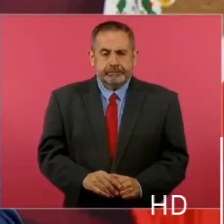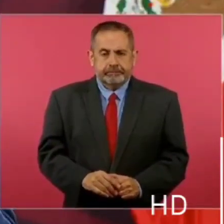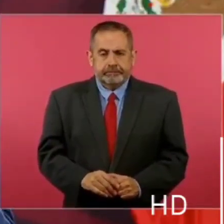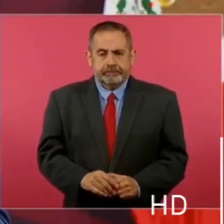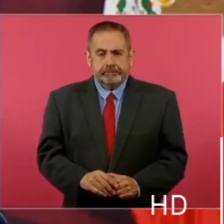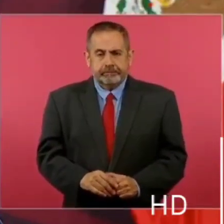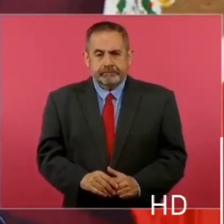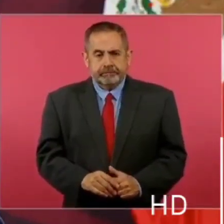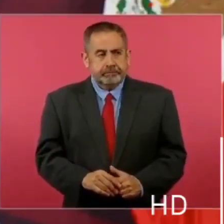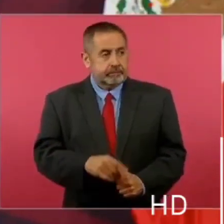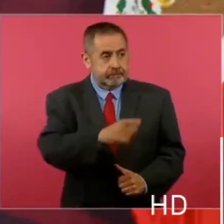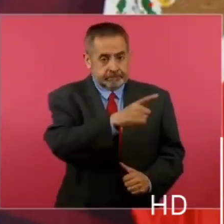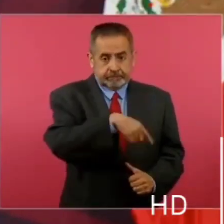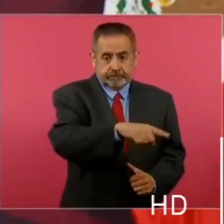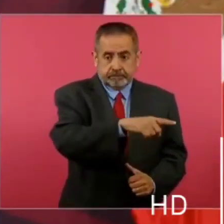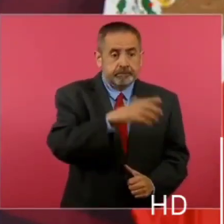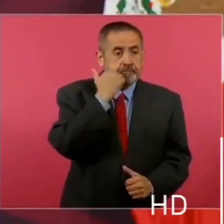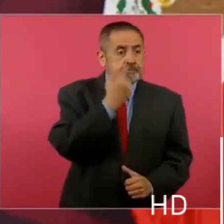estuviésemos atados